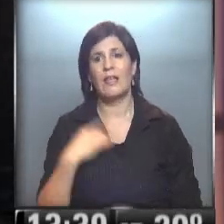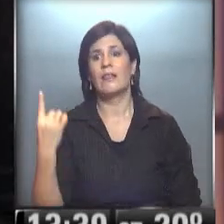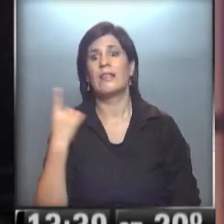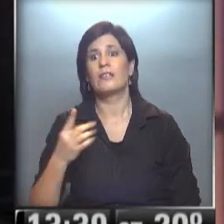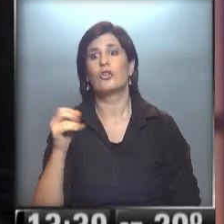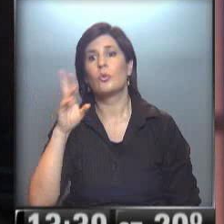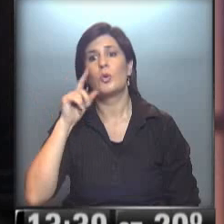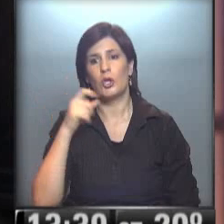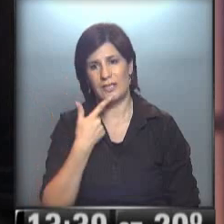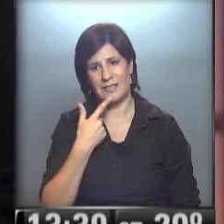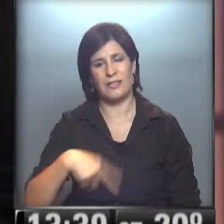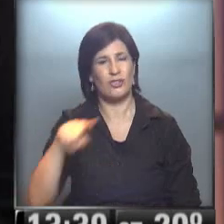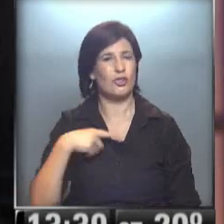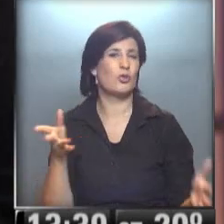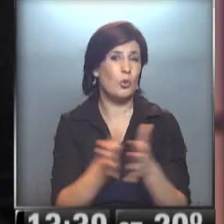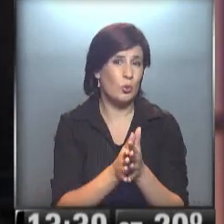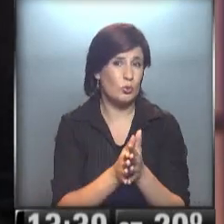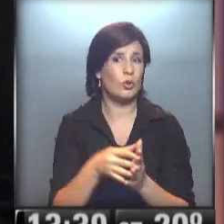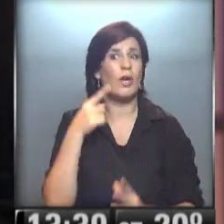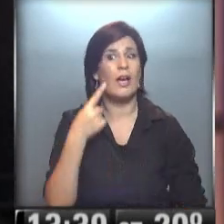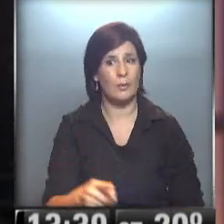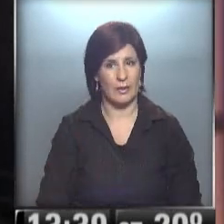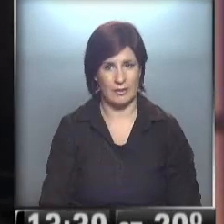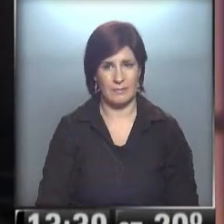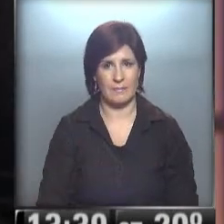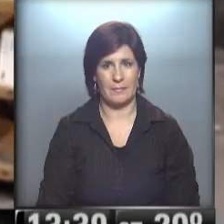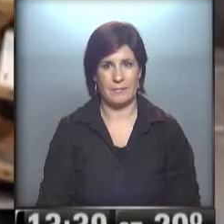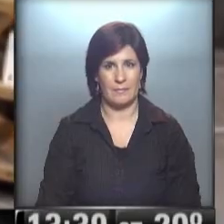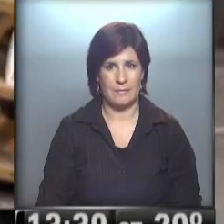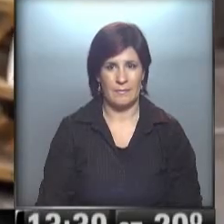disfrutamos mucho estuvimos con ellos la gente de viejo solo y